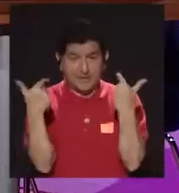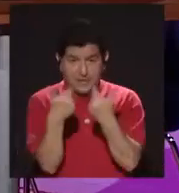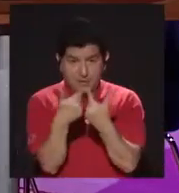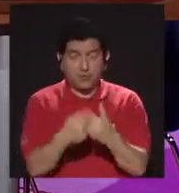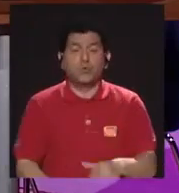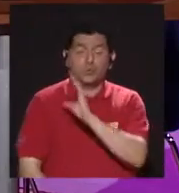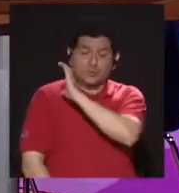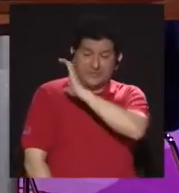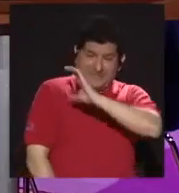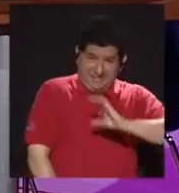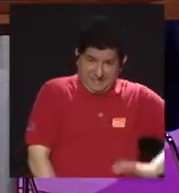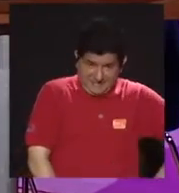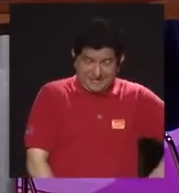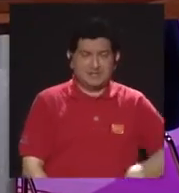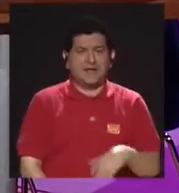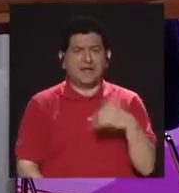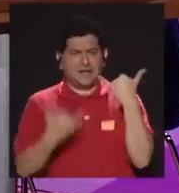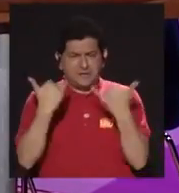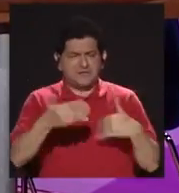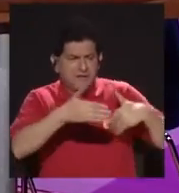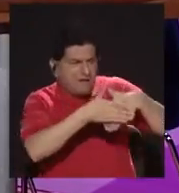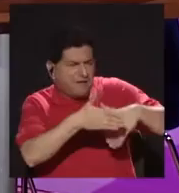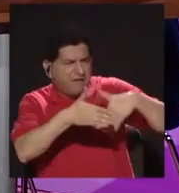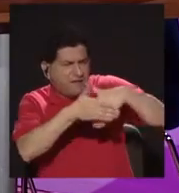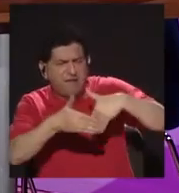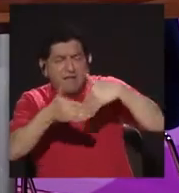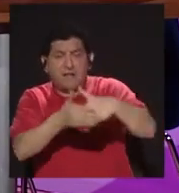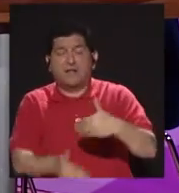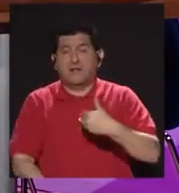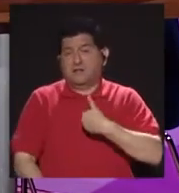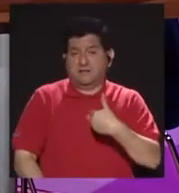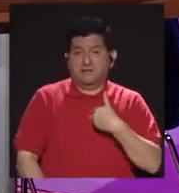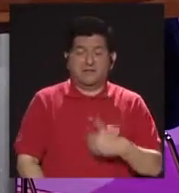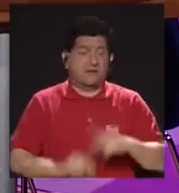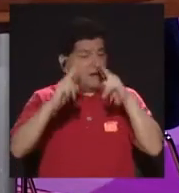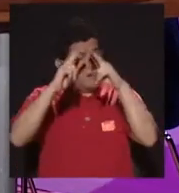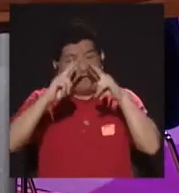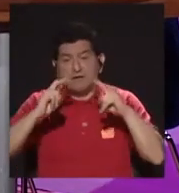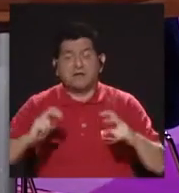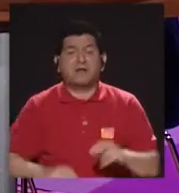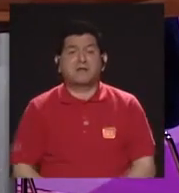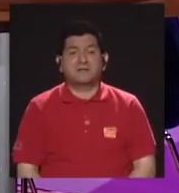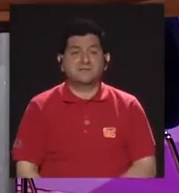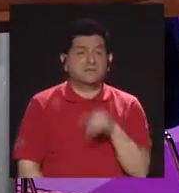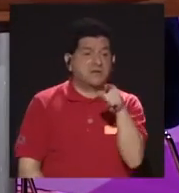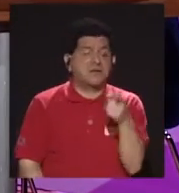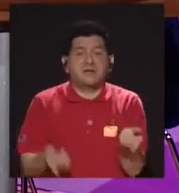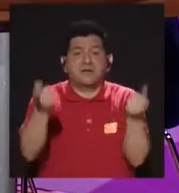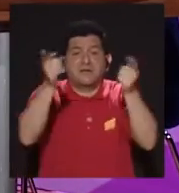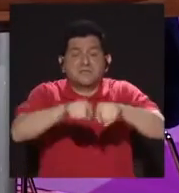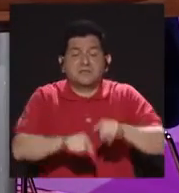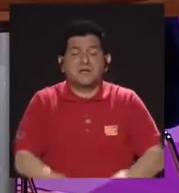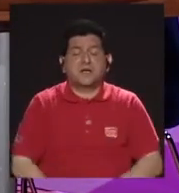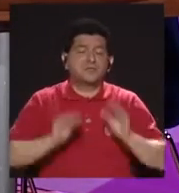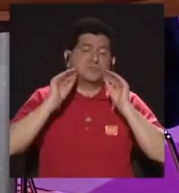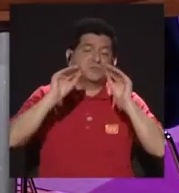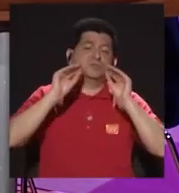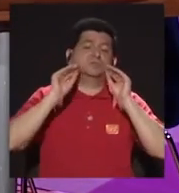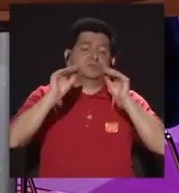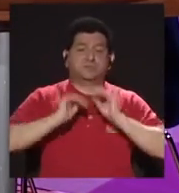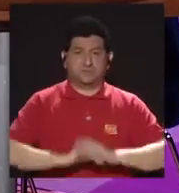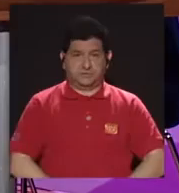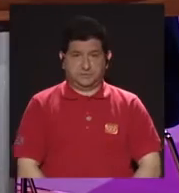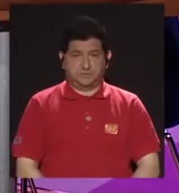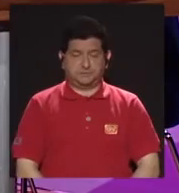cristianos de los que han venido obstaculizando pues tendrán que revisar un poco sus sus doctrinas porque